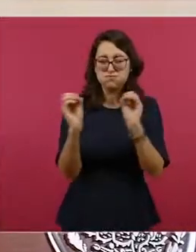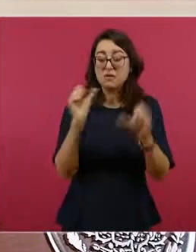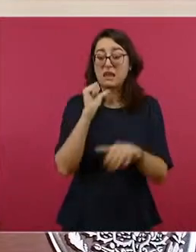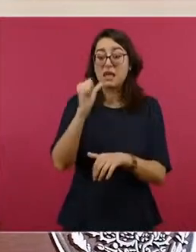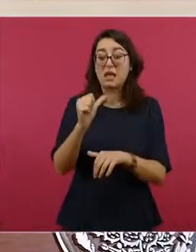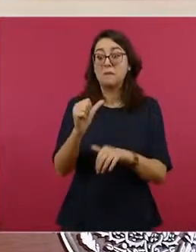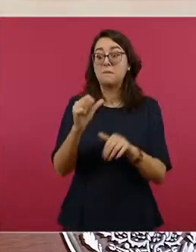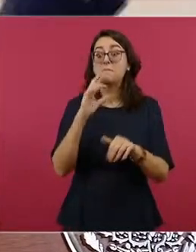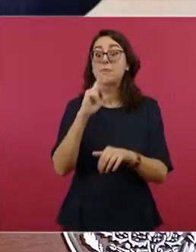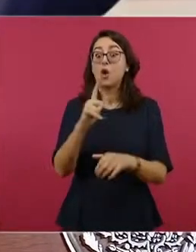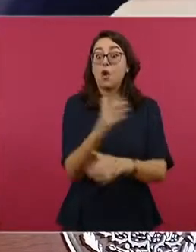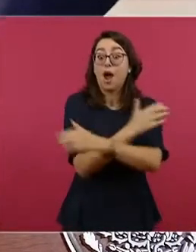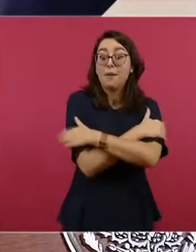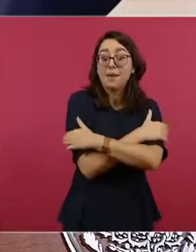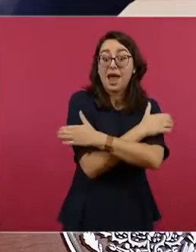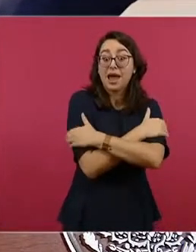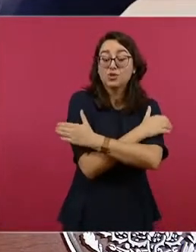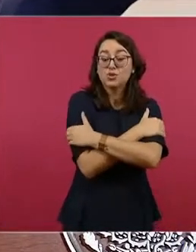abrazarlos